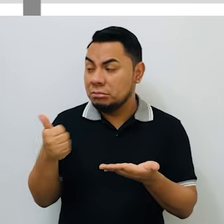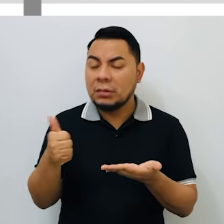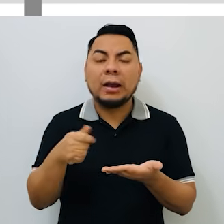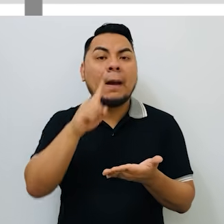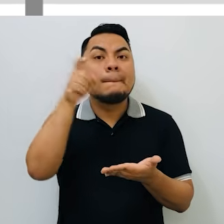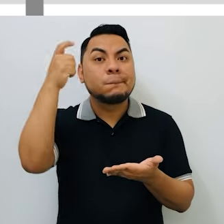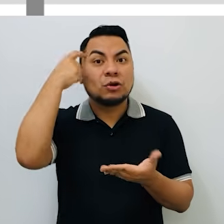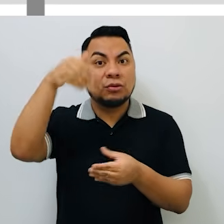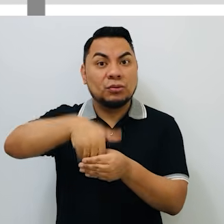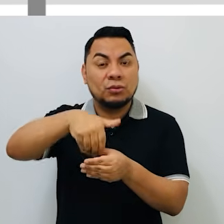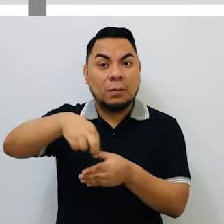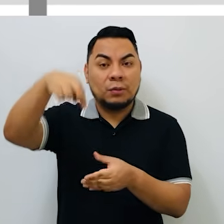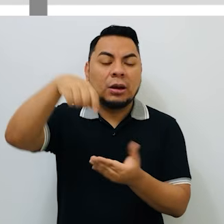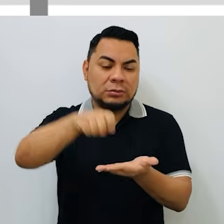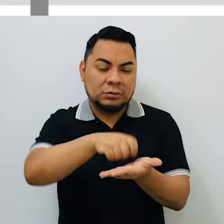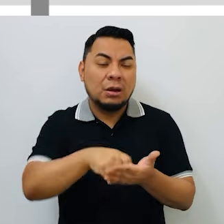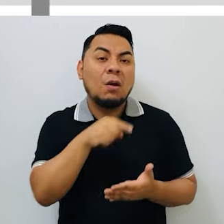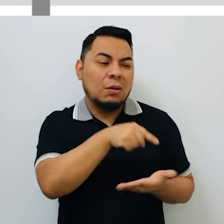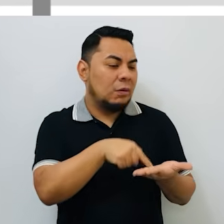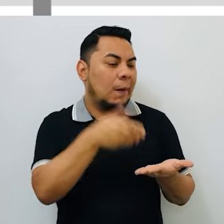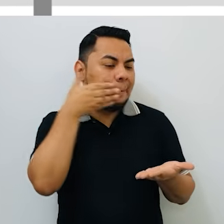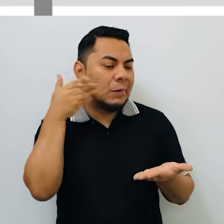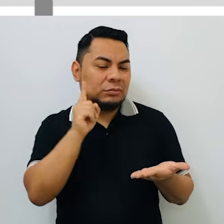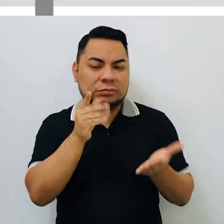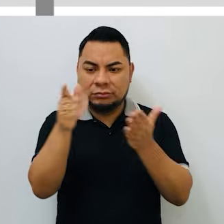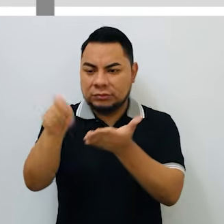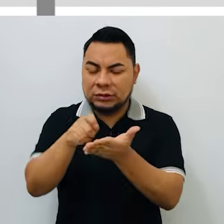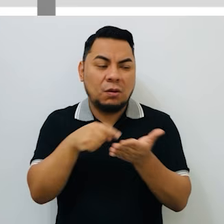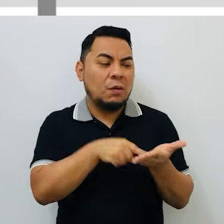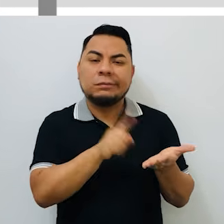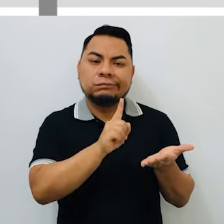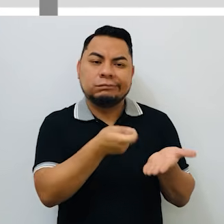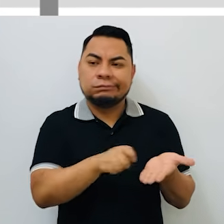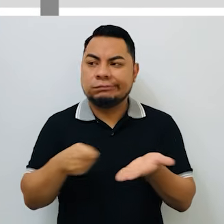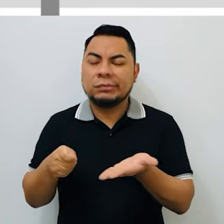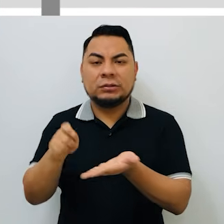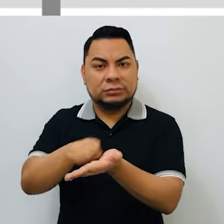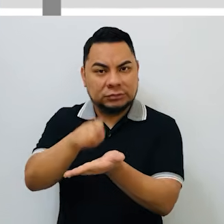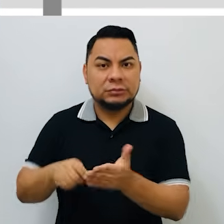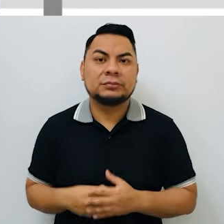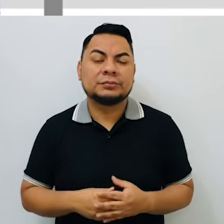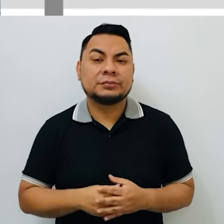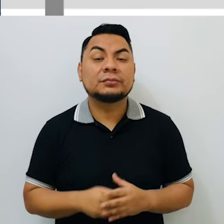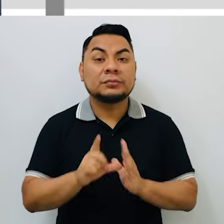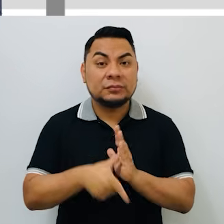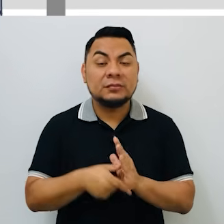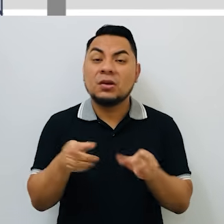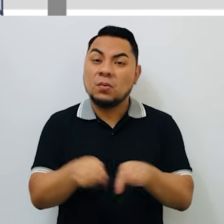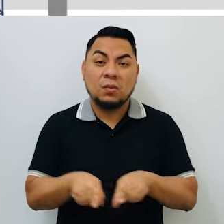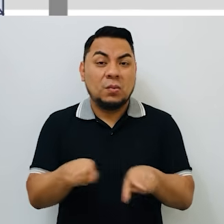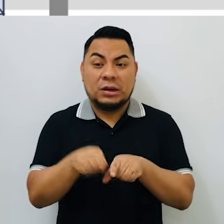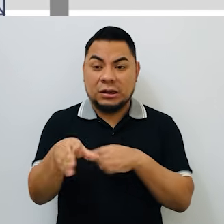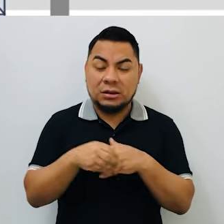las organizaciones políticas o si es nulo o en blanco en la columna de gobernador y vicegobernador.